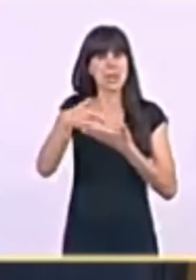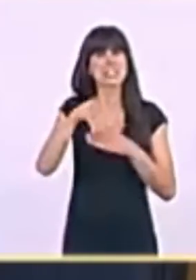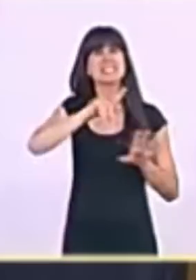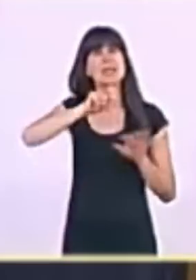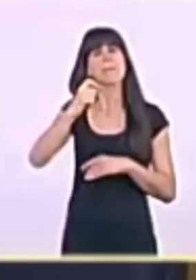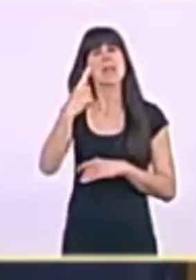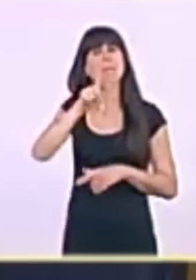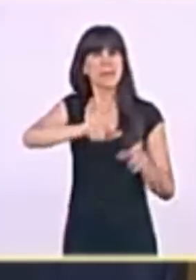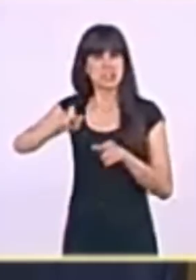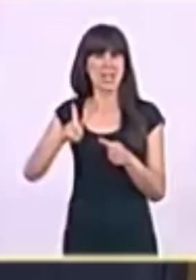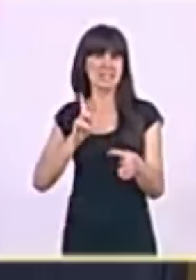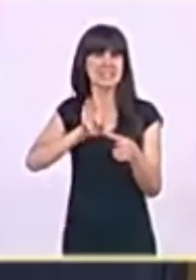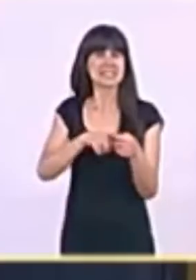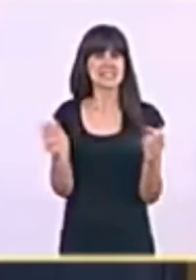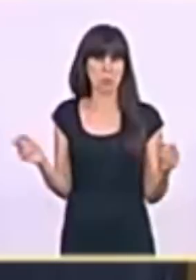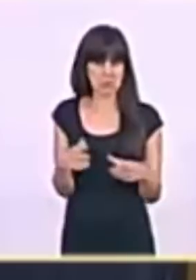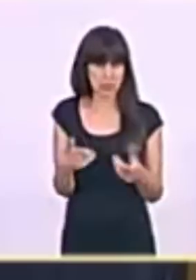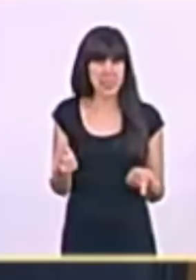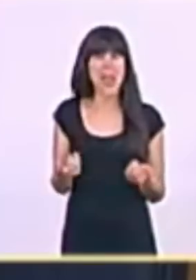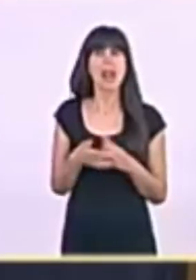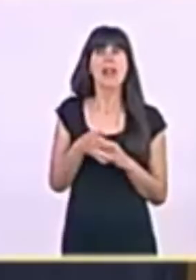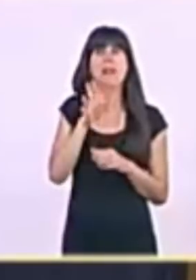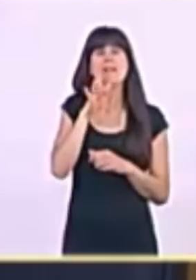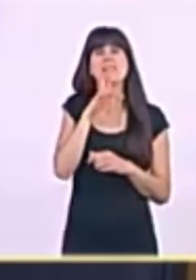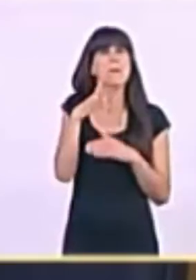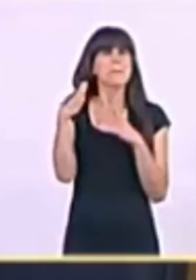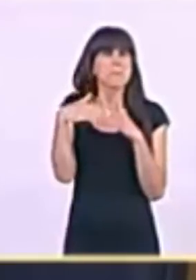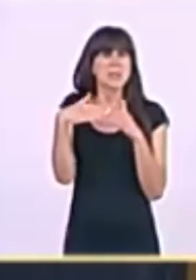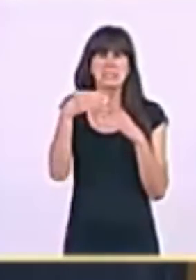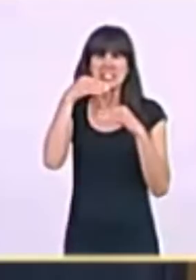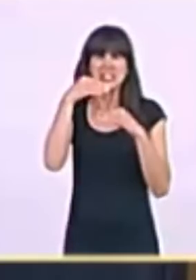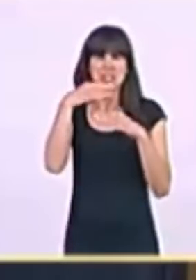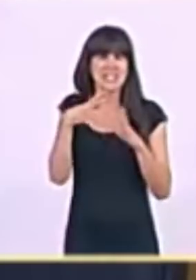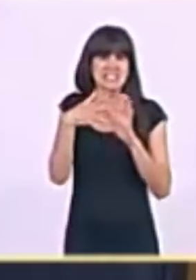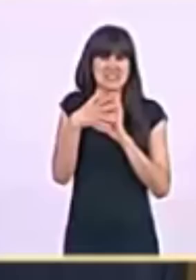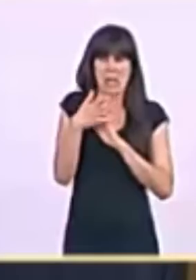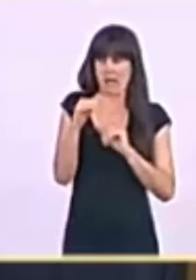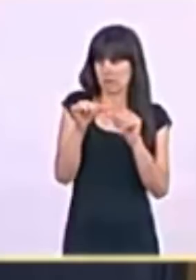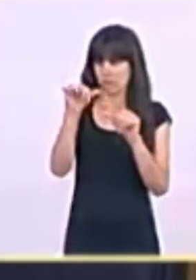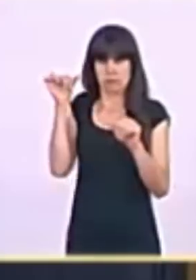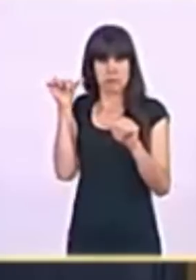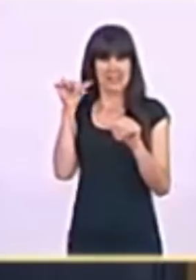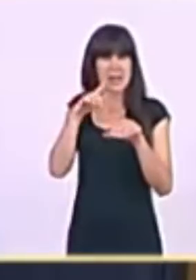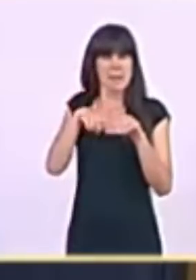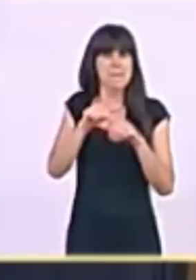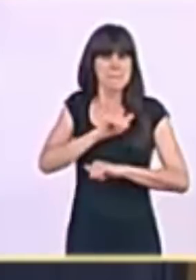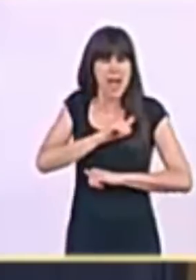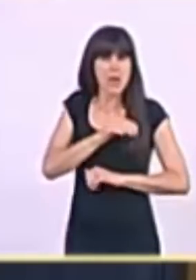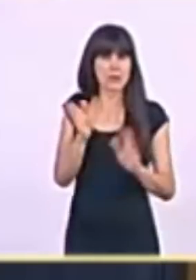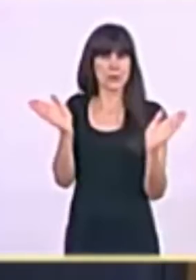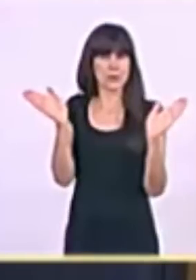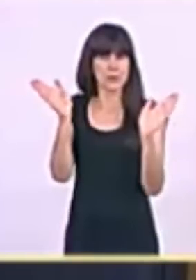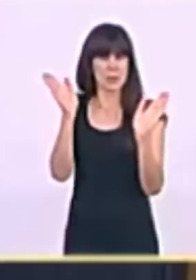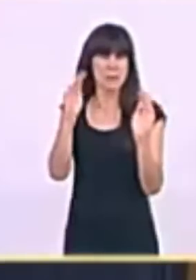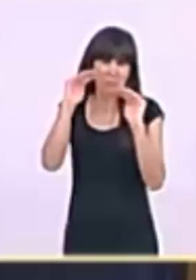estamos en mínimos históricos de desempleo juvenil, que la tasa de inflación de España está muy por debajo de los países de nuestro